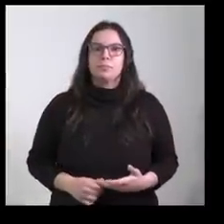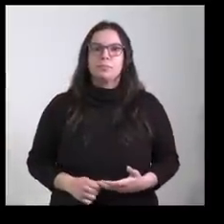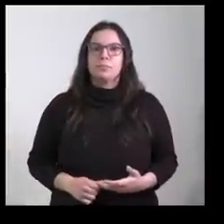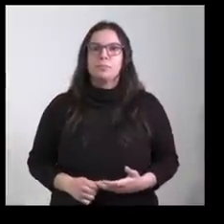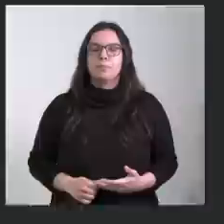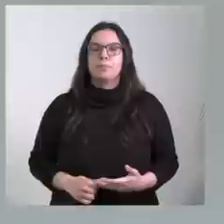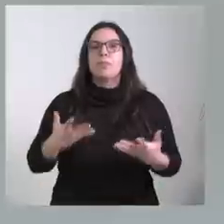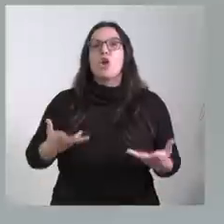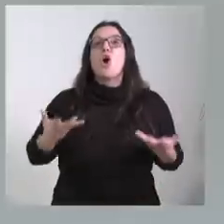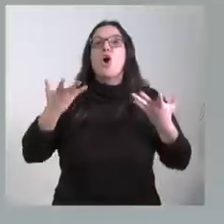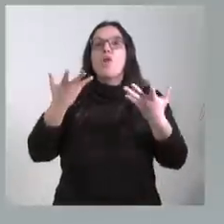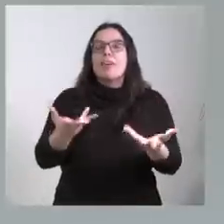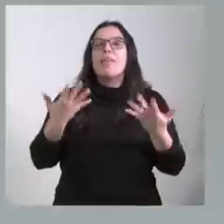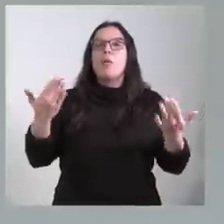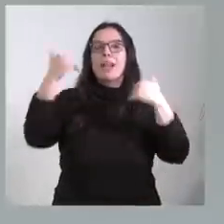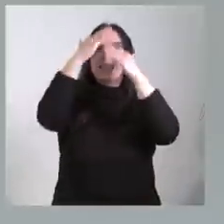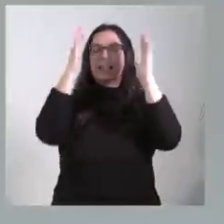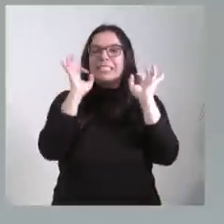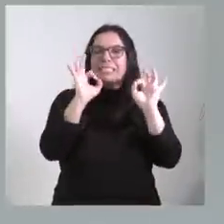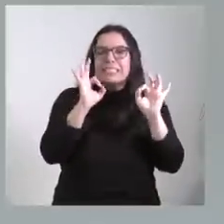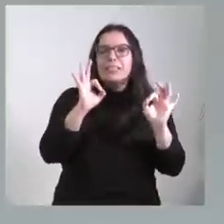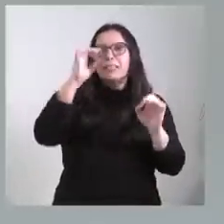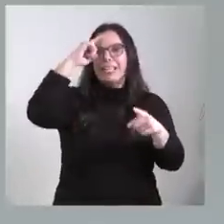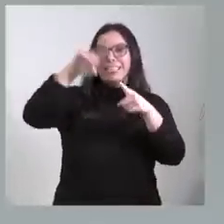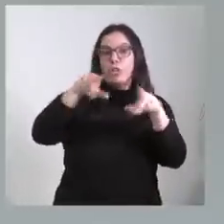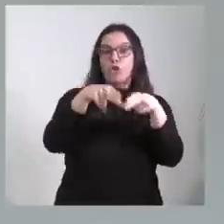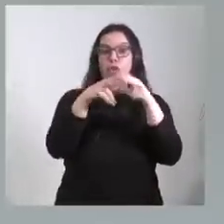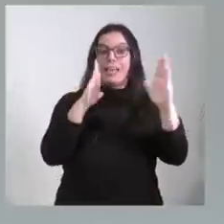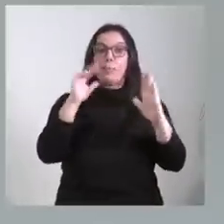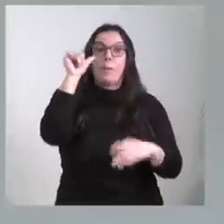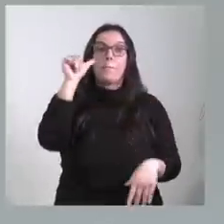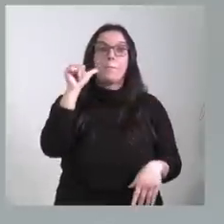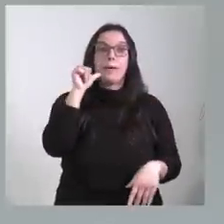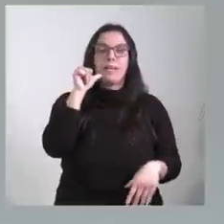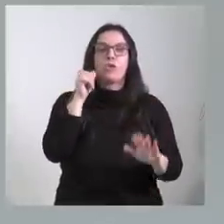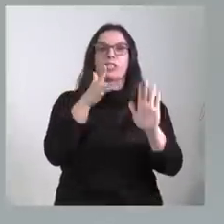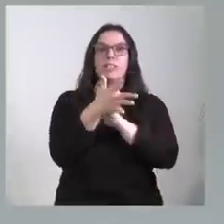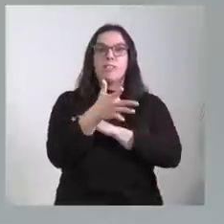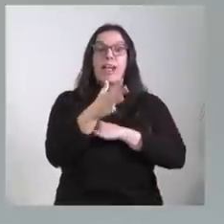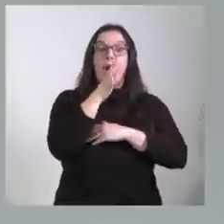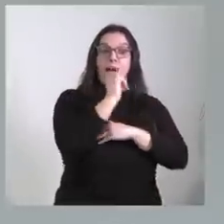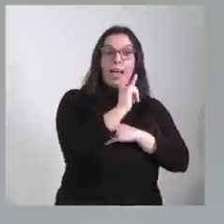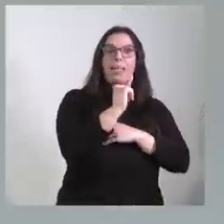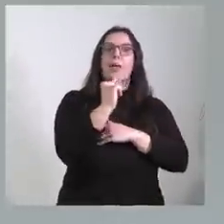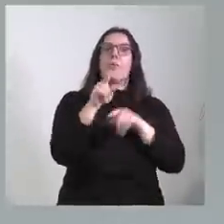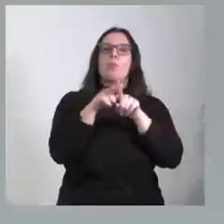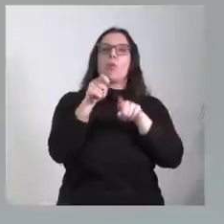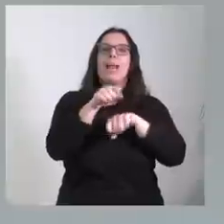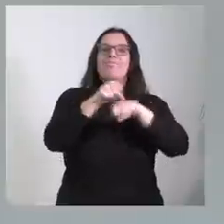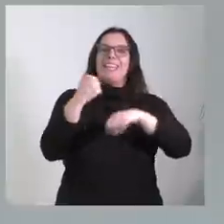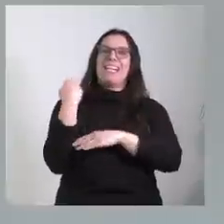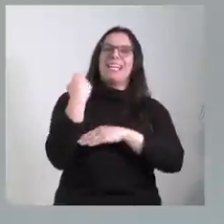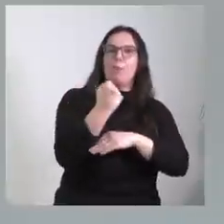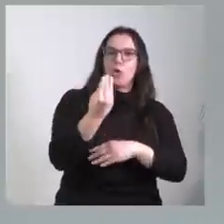lo que se ofrece es la atención específica psicosocial para el momento del embarazo que va a suponer un refuerzo a lo que existe actualmente vamos viene